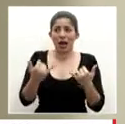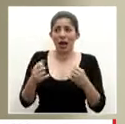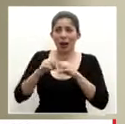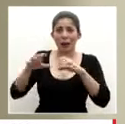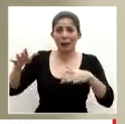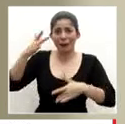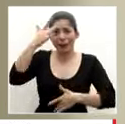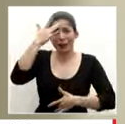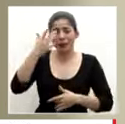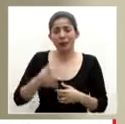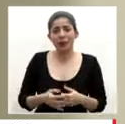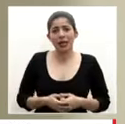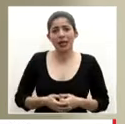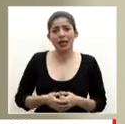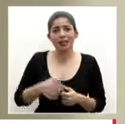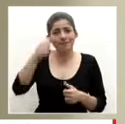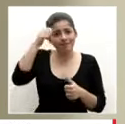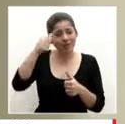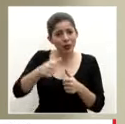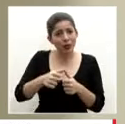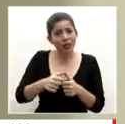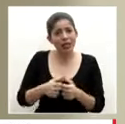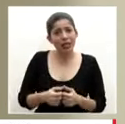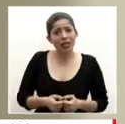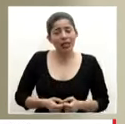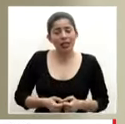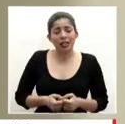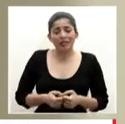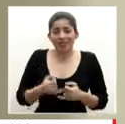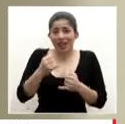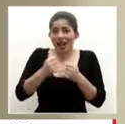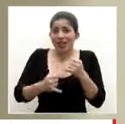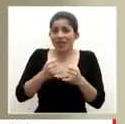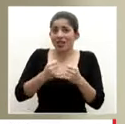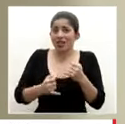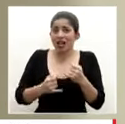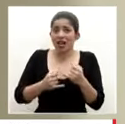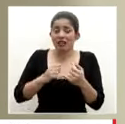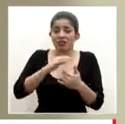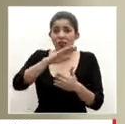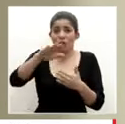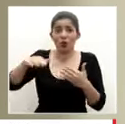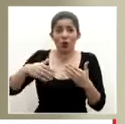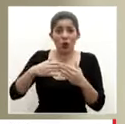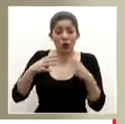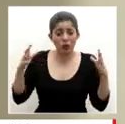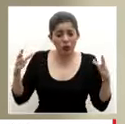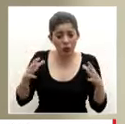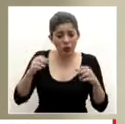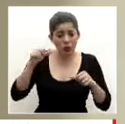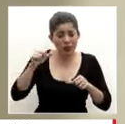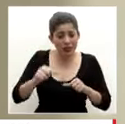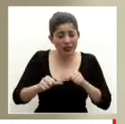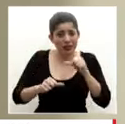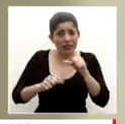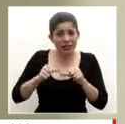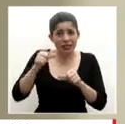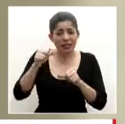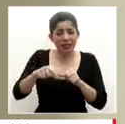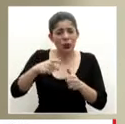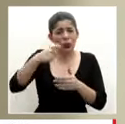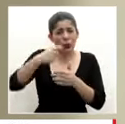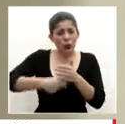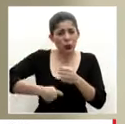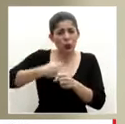pandemia. Recordemos que al final todos estamos llevando adelante esta ardua